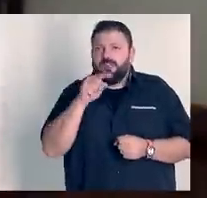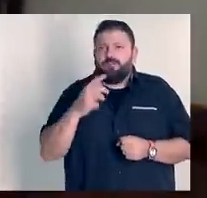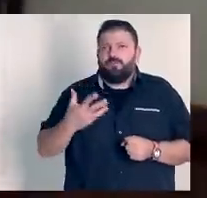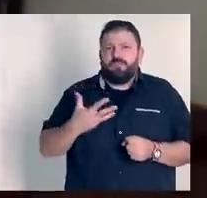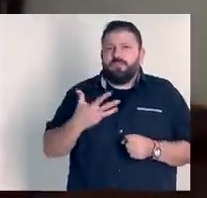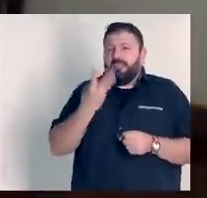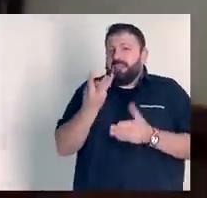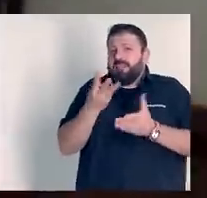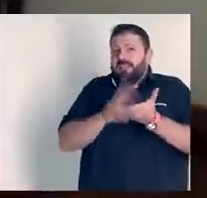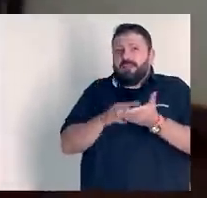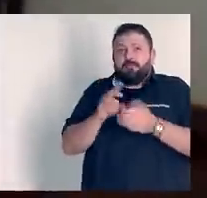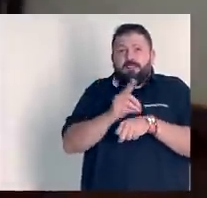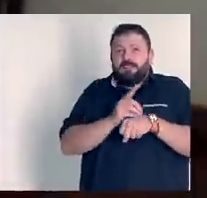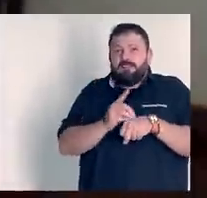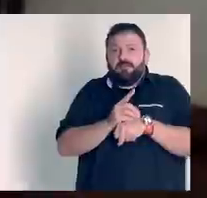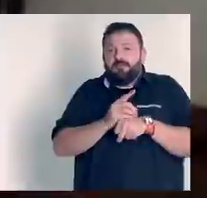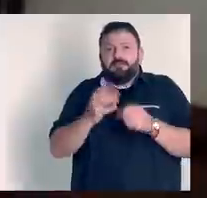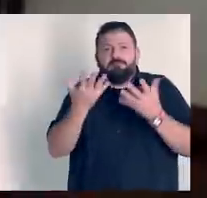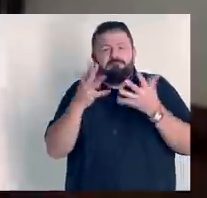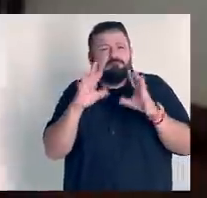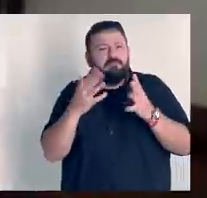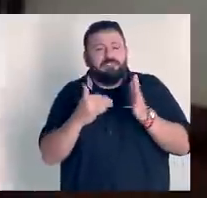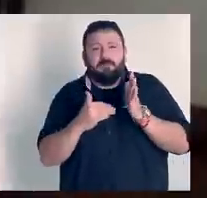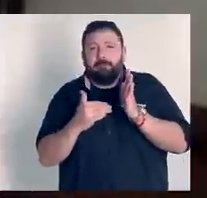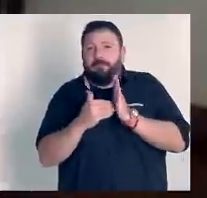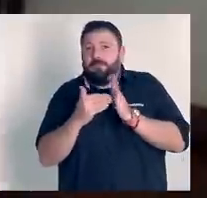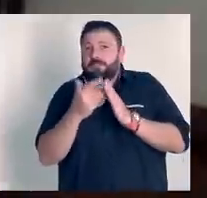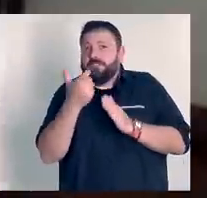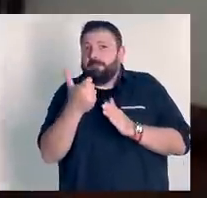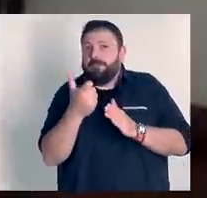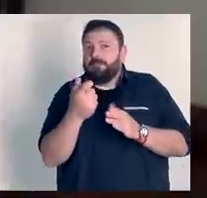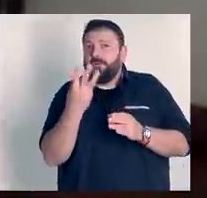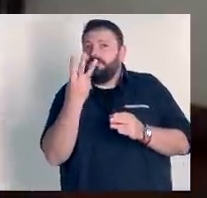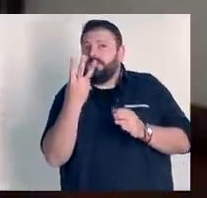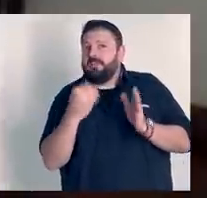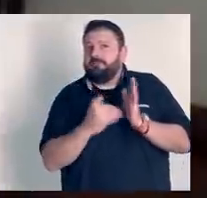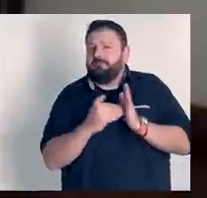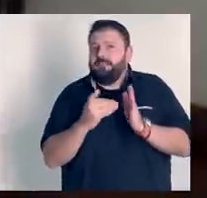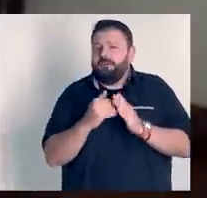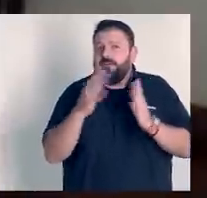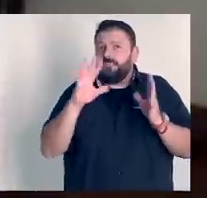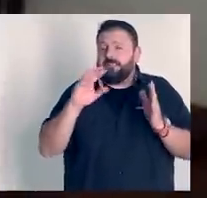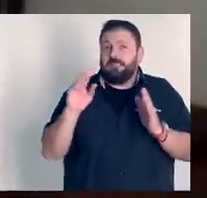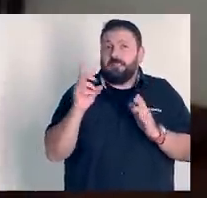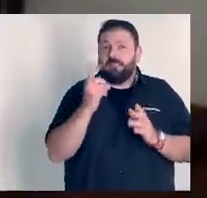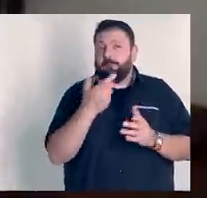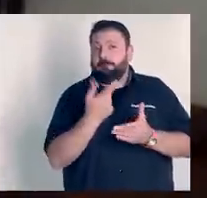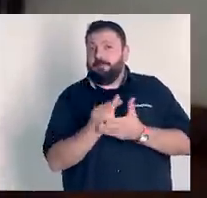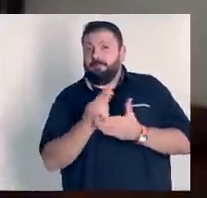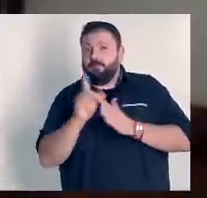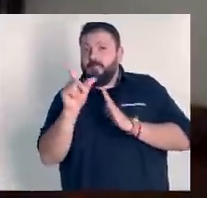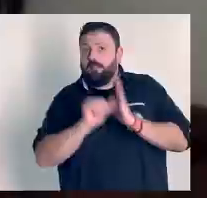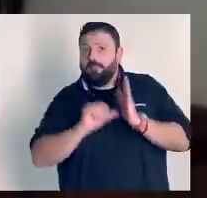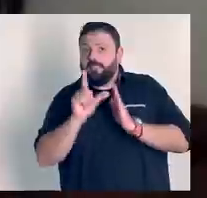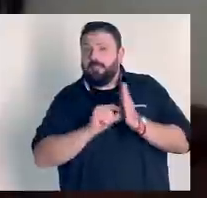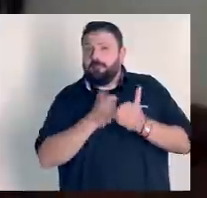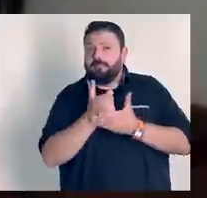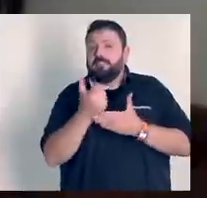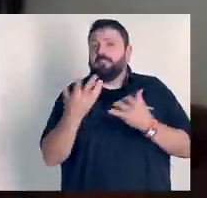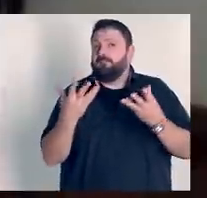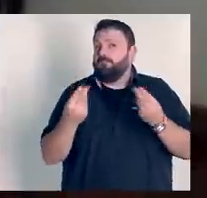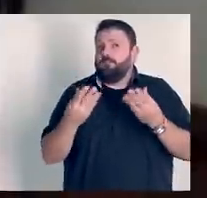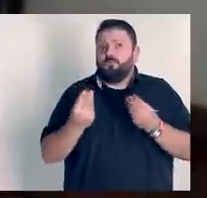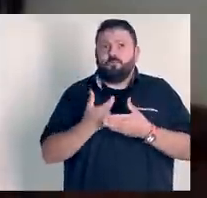triple diamante a lo mejor está ahorita en 7 millones de pesos mensuales o 3 millones y medio de dólares. Y bueno, hablar del triple diamante es hablar